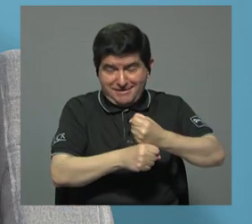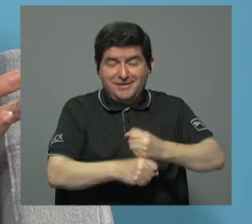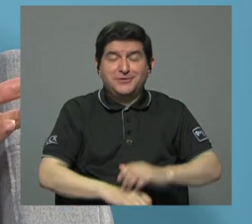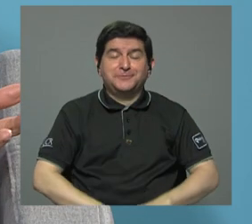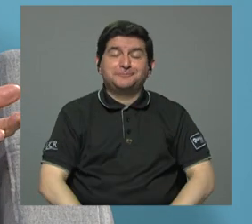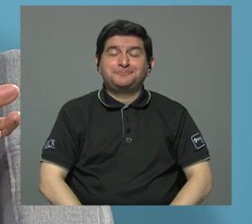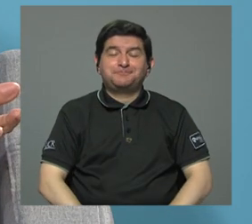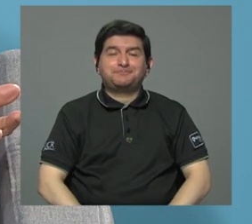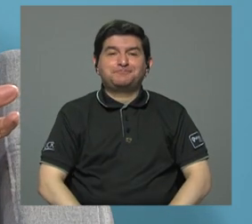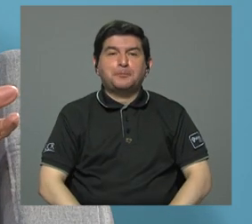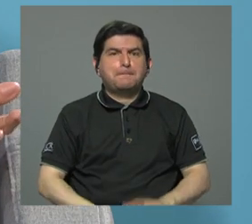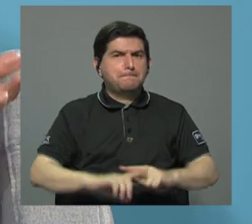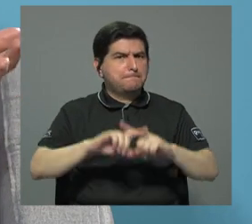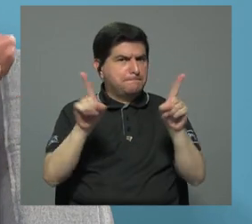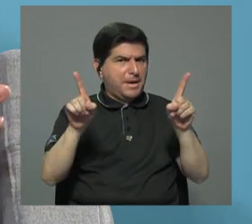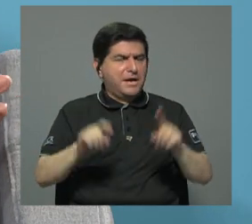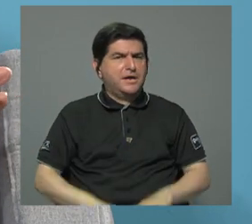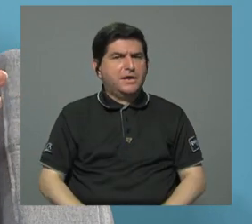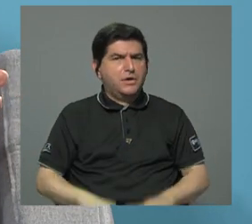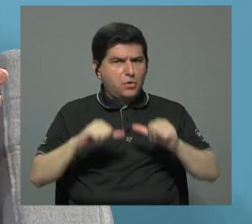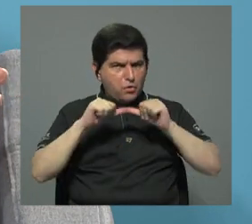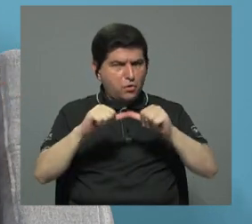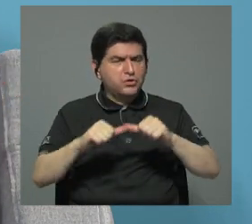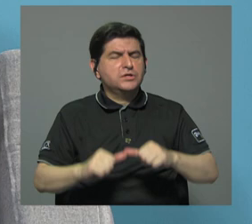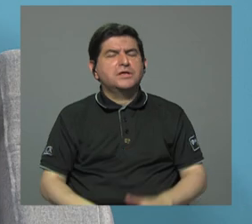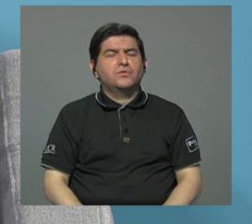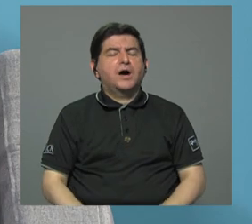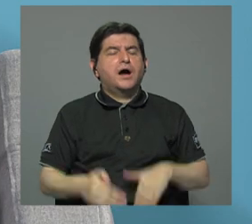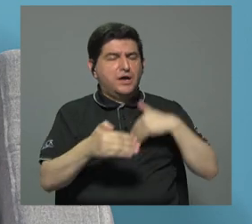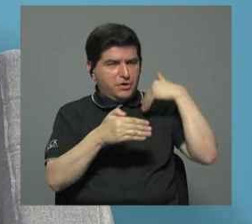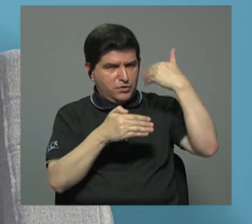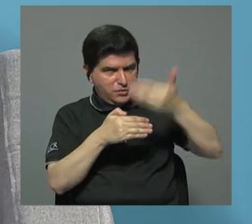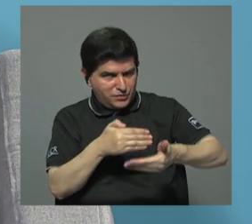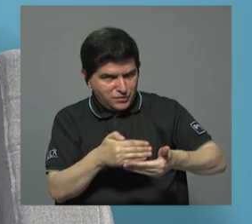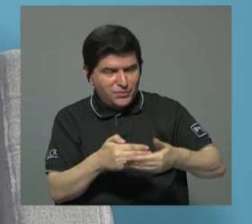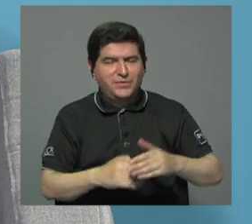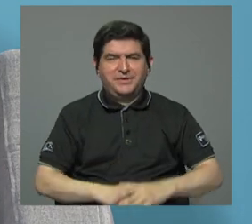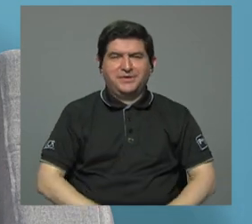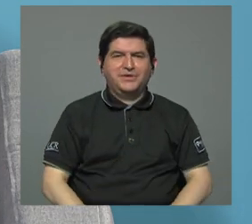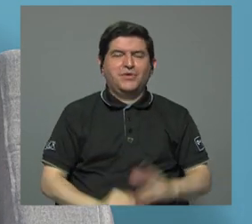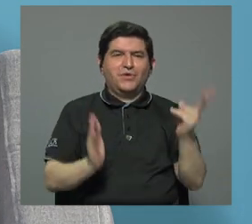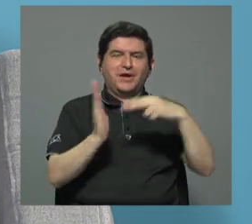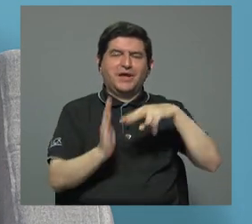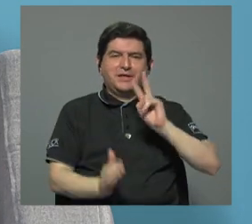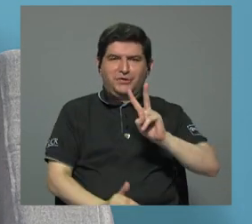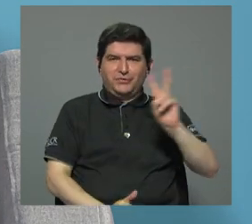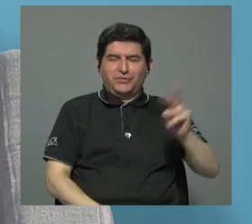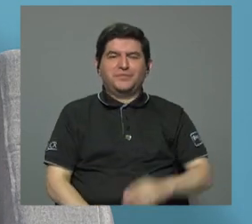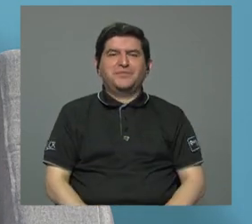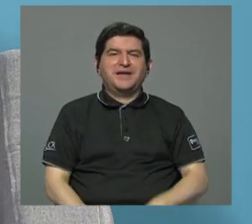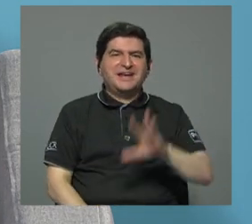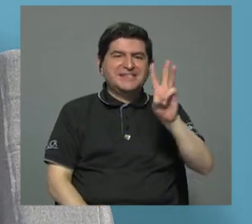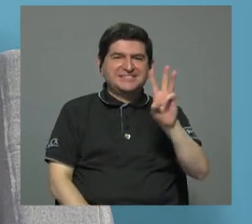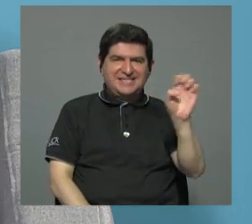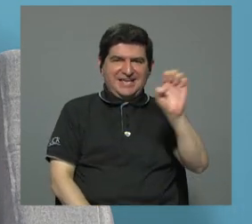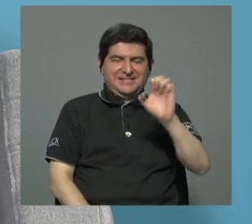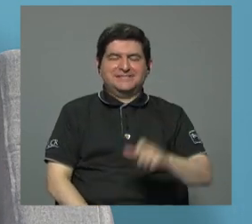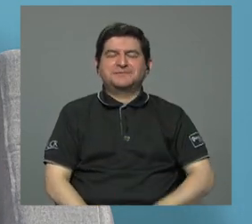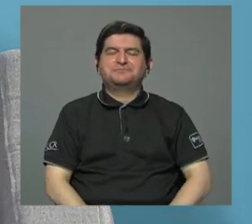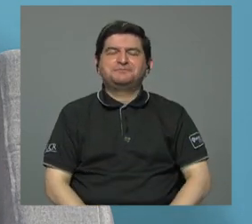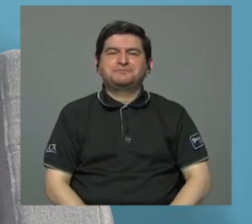del año, pero nos mantendremos con ustedes, regresamos con ustedes en el 2022, el 6 de enero. Así que